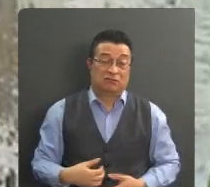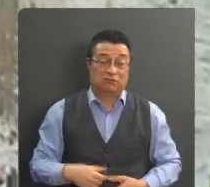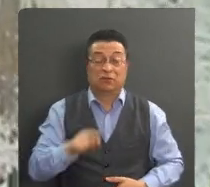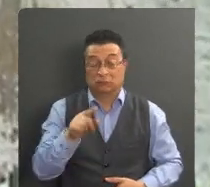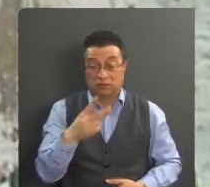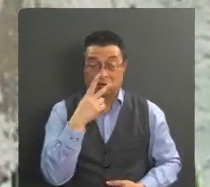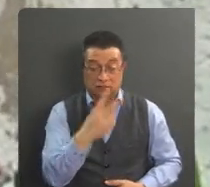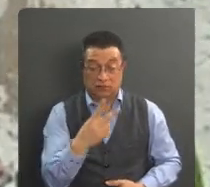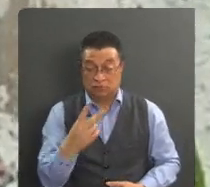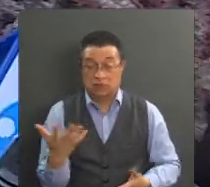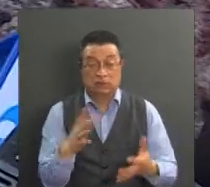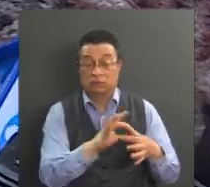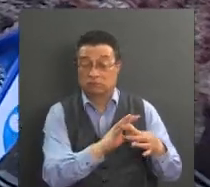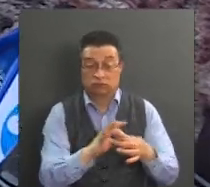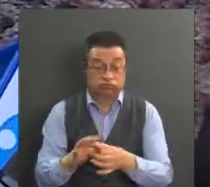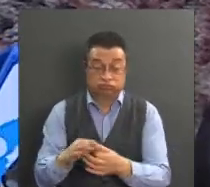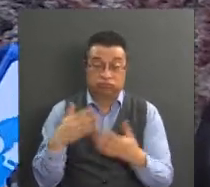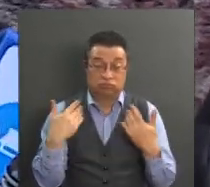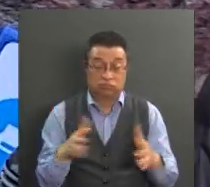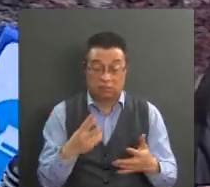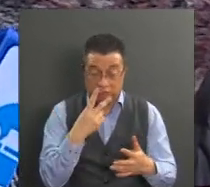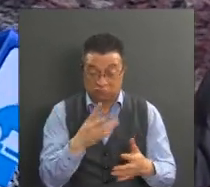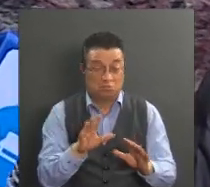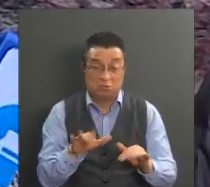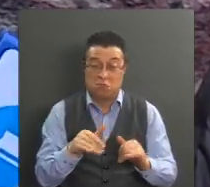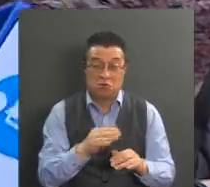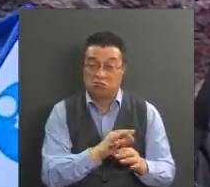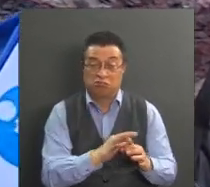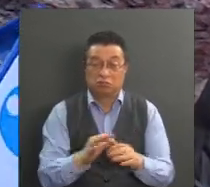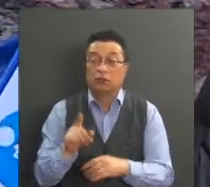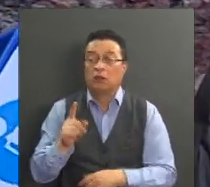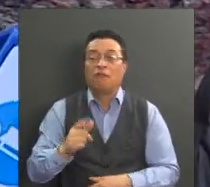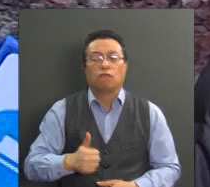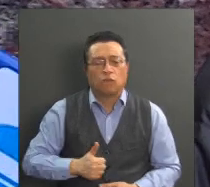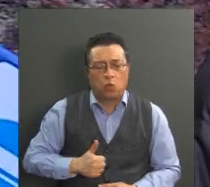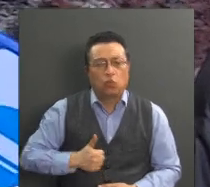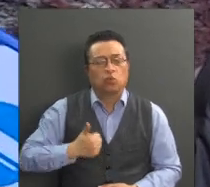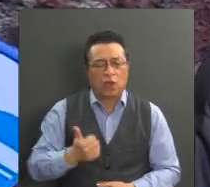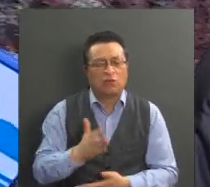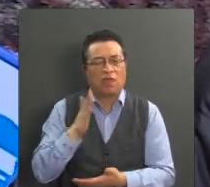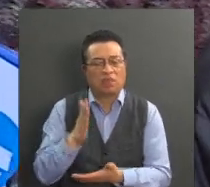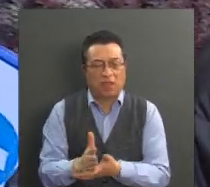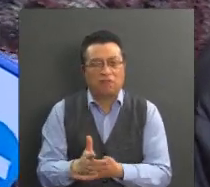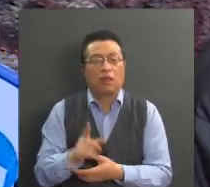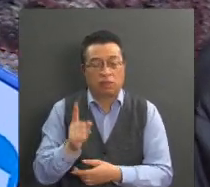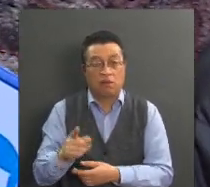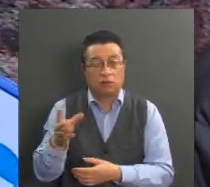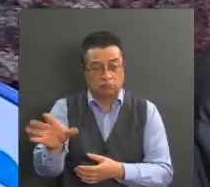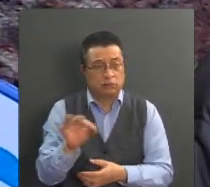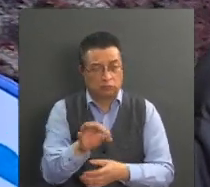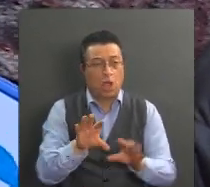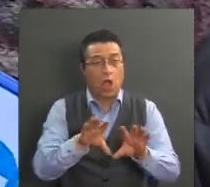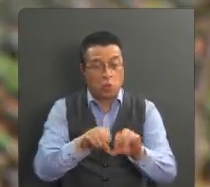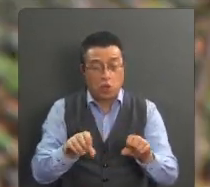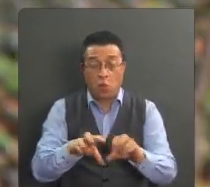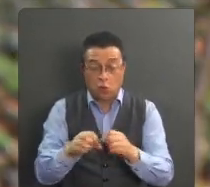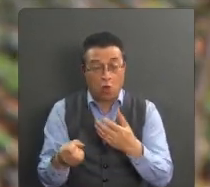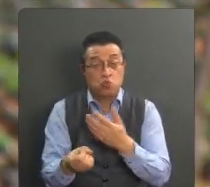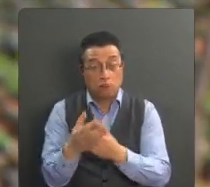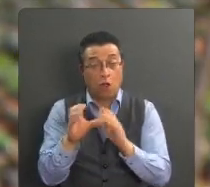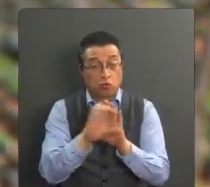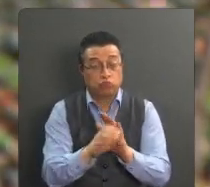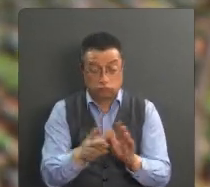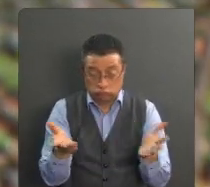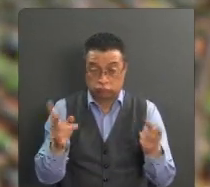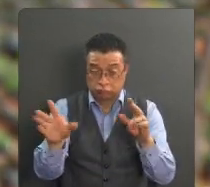esta convención desde el principio. Debería haber sido voluntario, yo creo que tendrían que haber ido los que estaban de acuerdo con la nueva constitución.